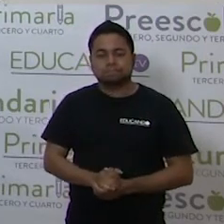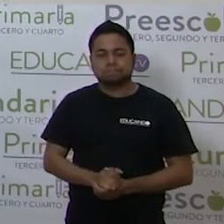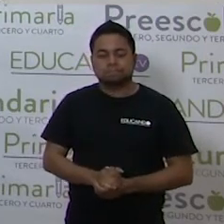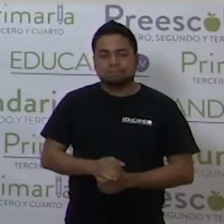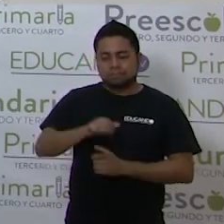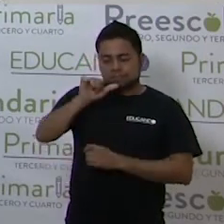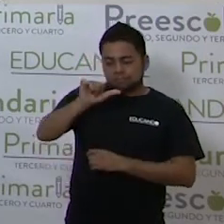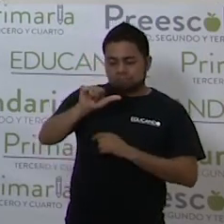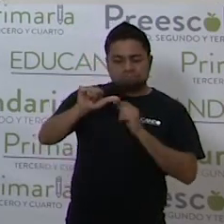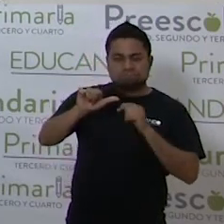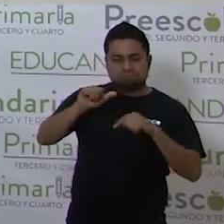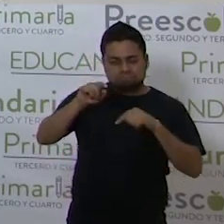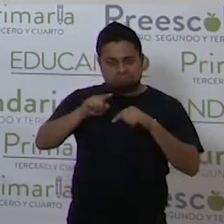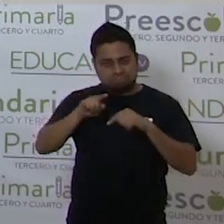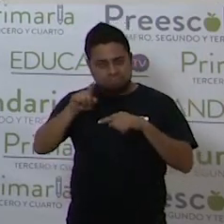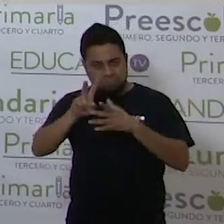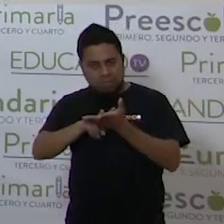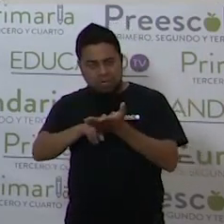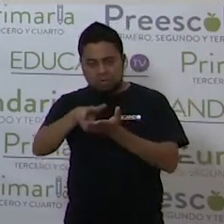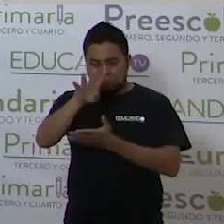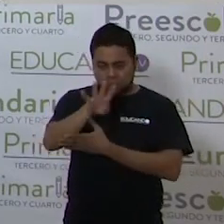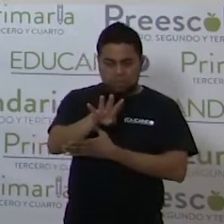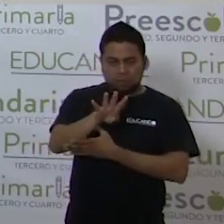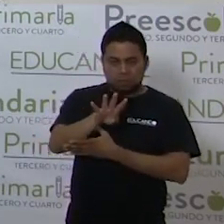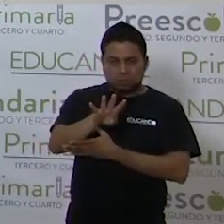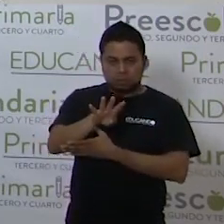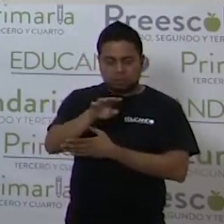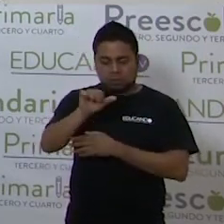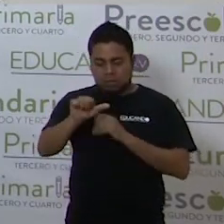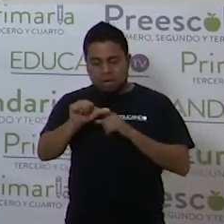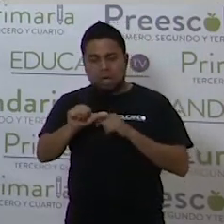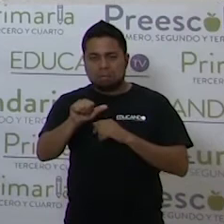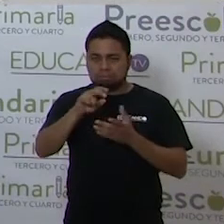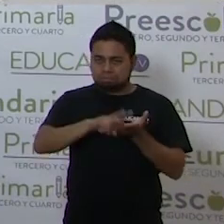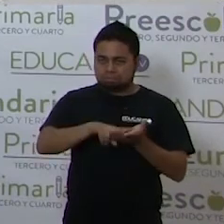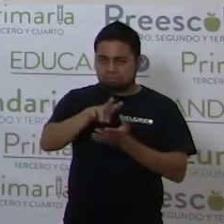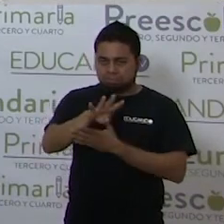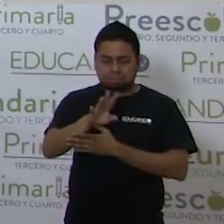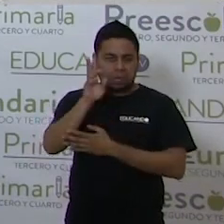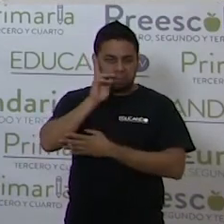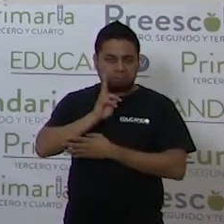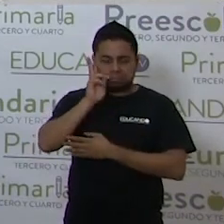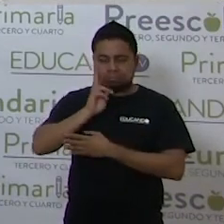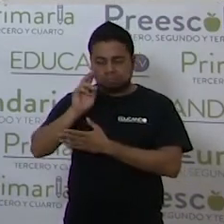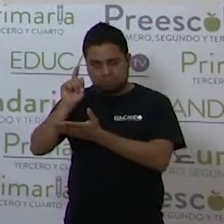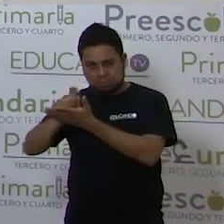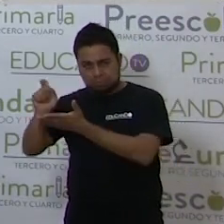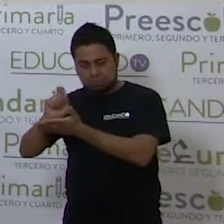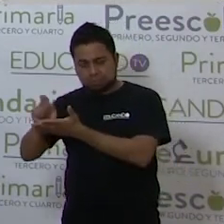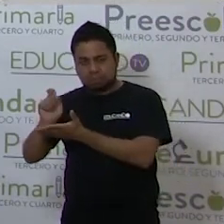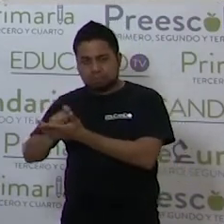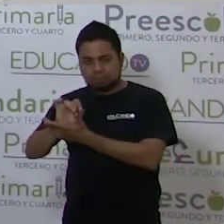tenemos cuatro supongamos que tenemos cuatro en lugar de voy a poner aquí